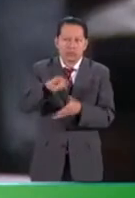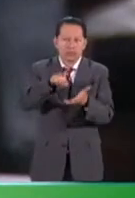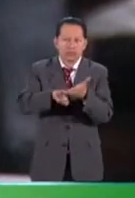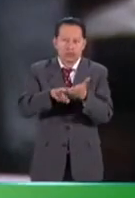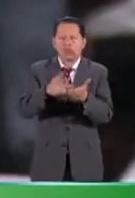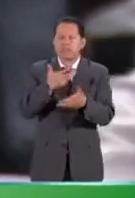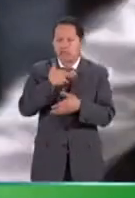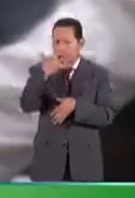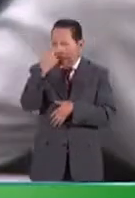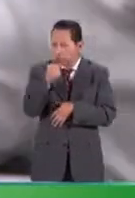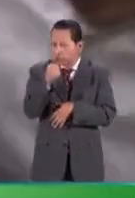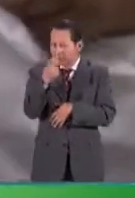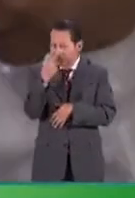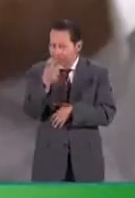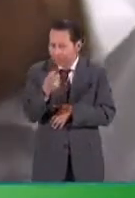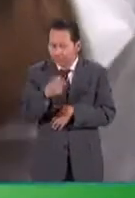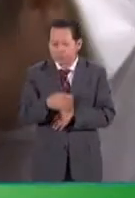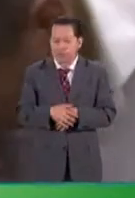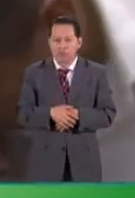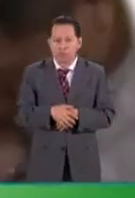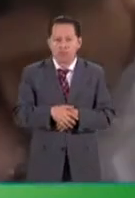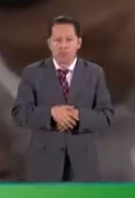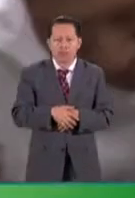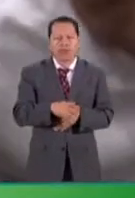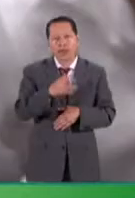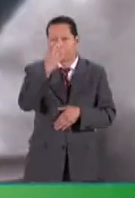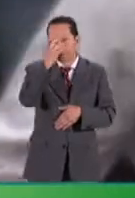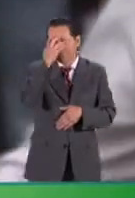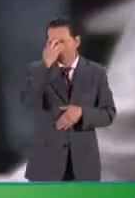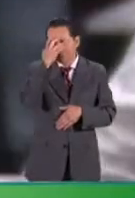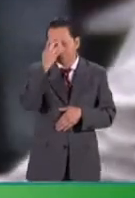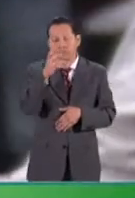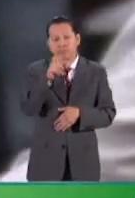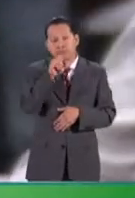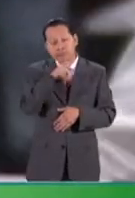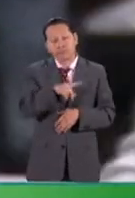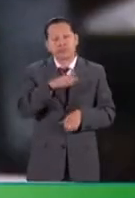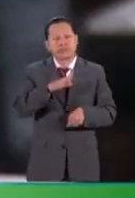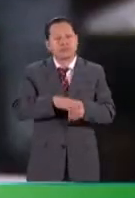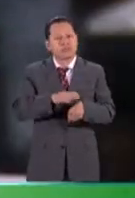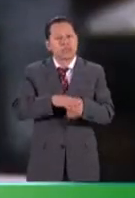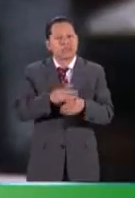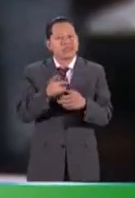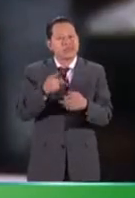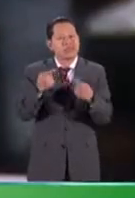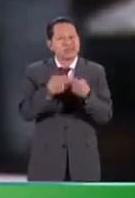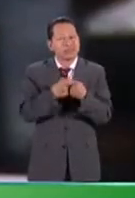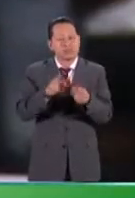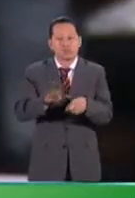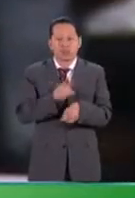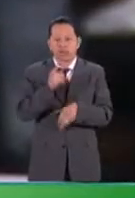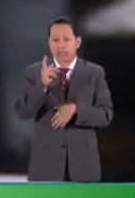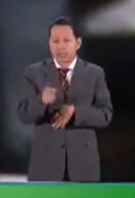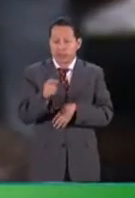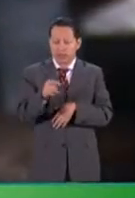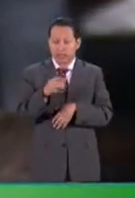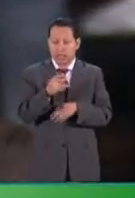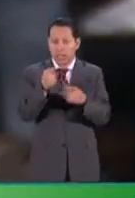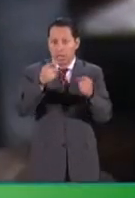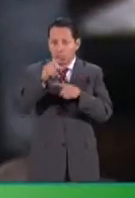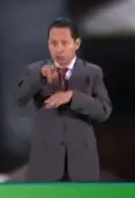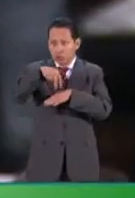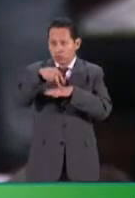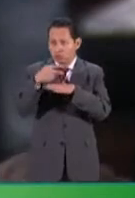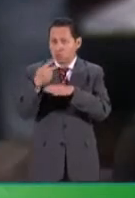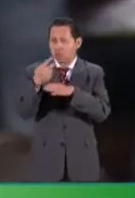tienen la razón? Es vergonzoso, pero aún más es incongruente que quienes tomaban la tribuna